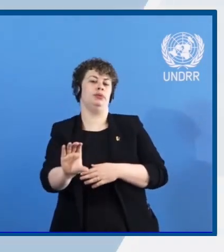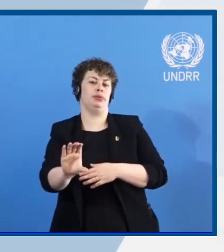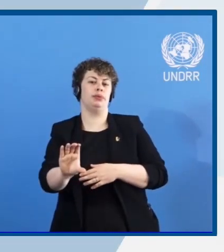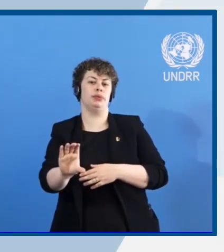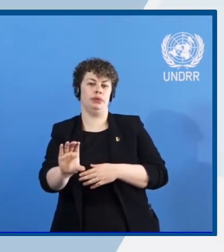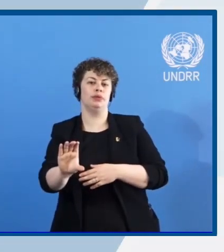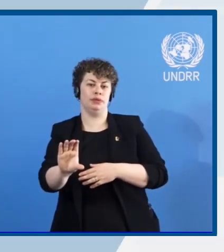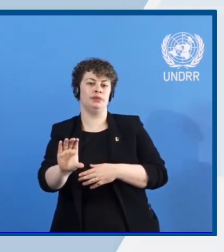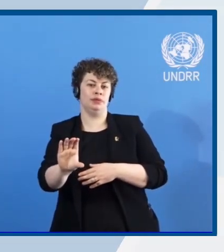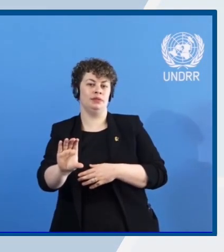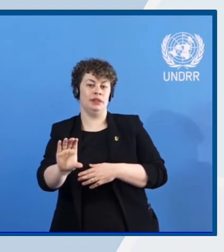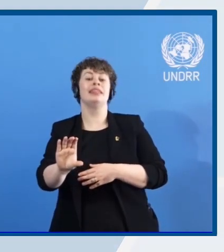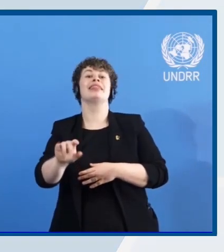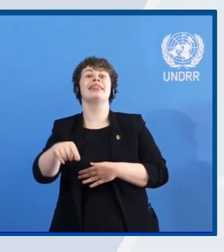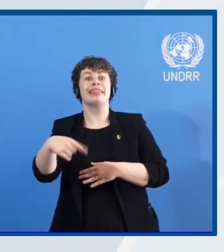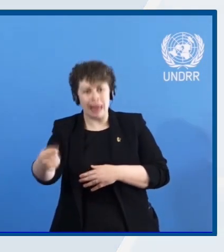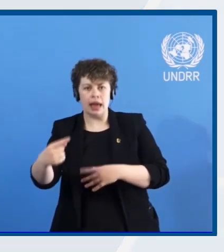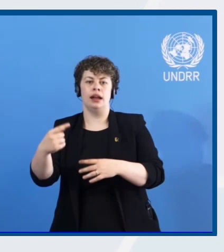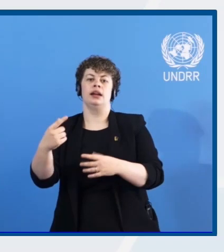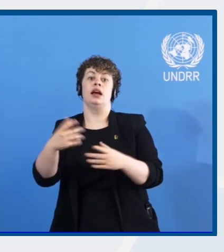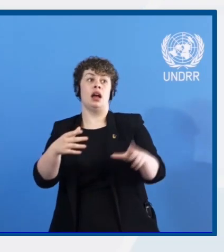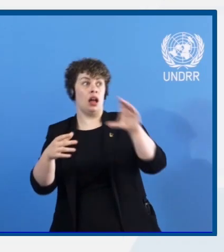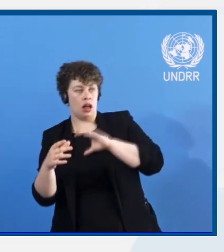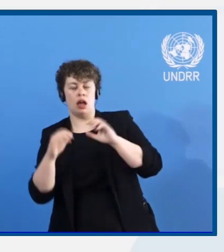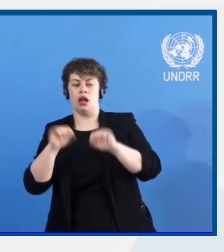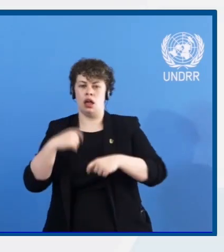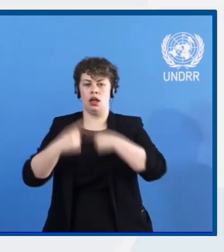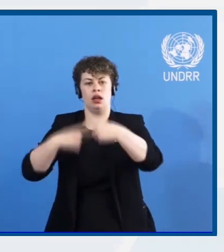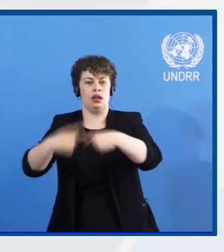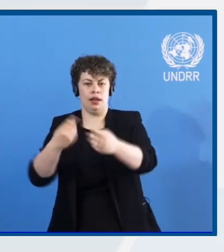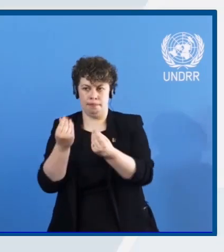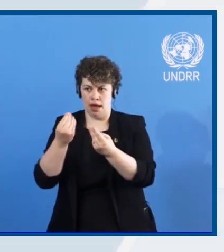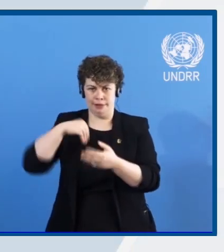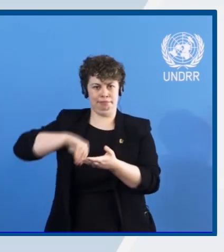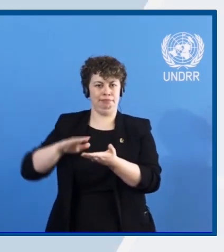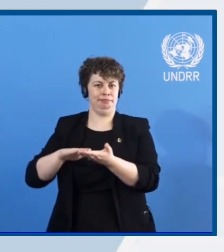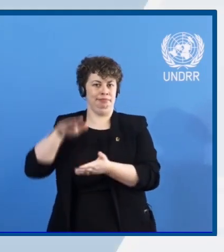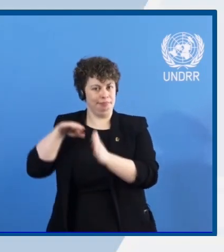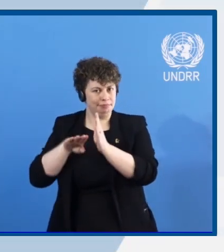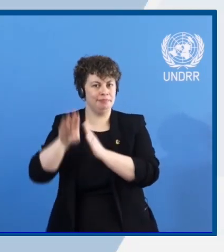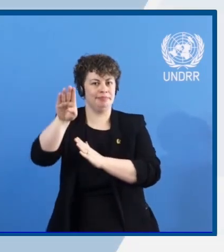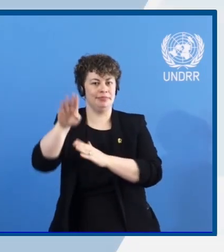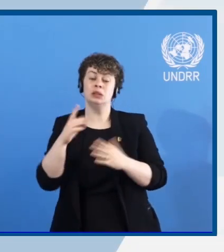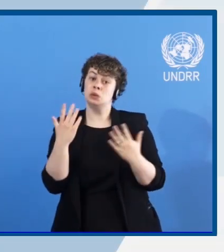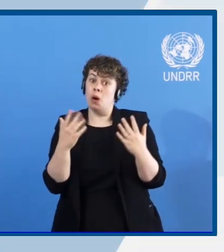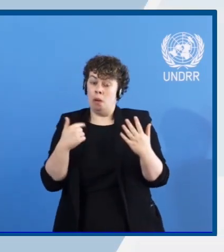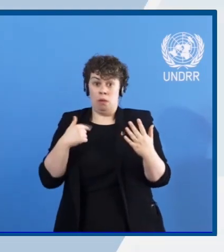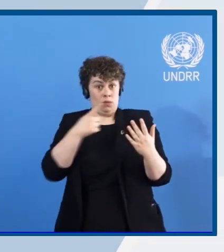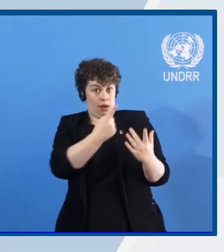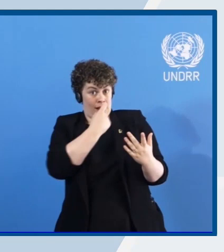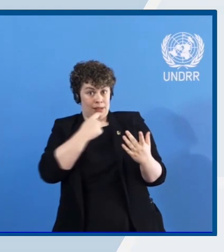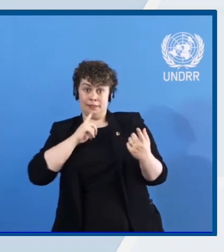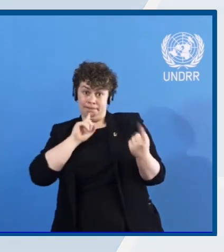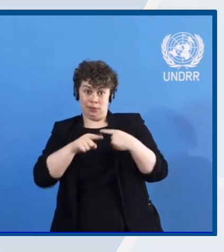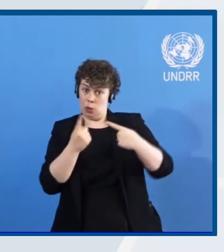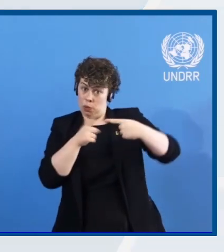he apuntado a esta pregunta tiene que ver con justamente el tema del diálogo que tiene que haber entre los